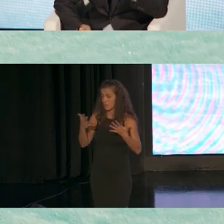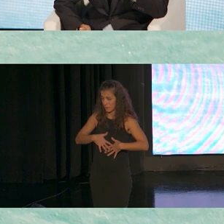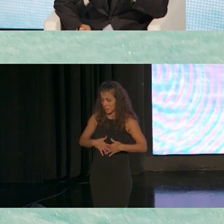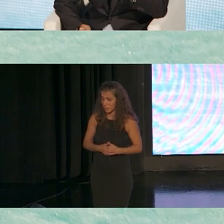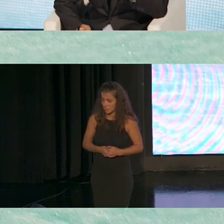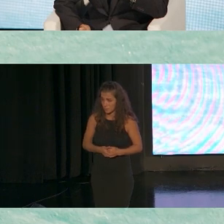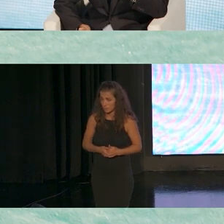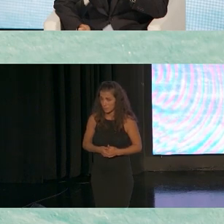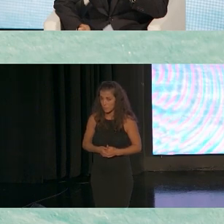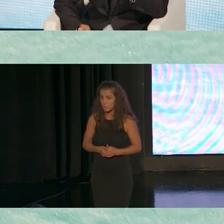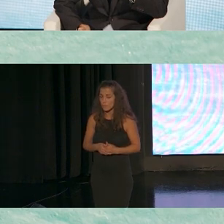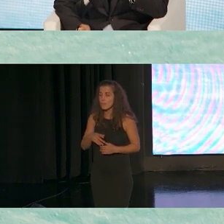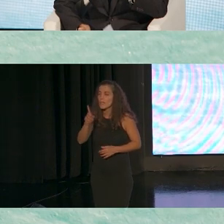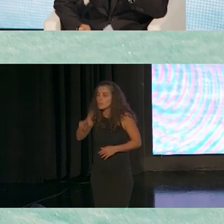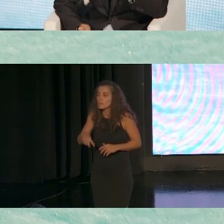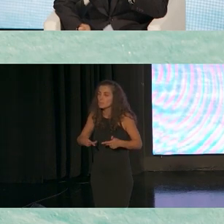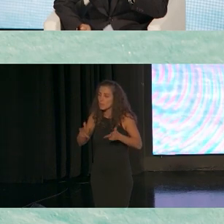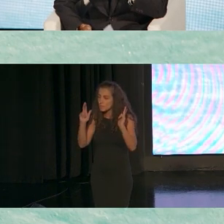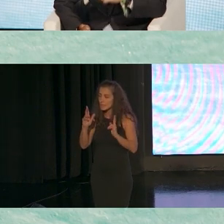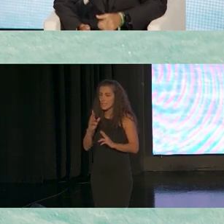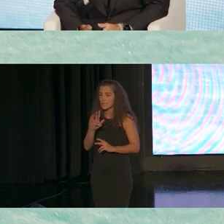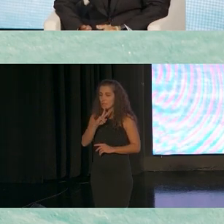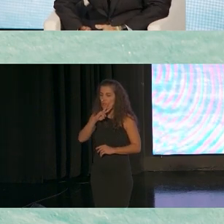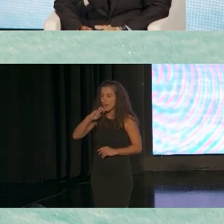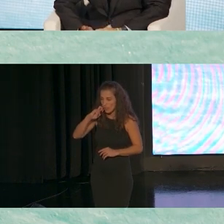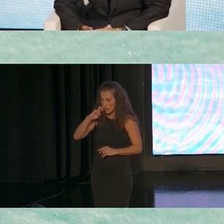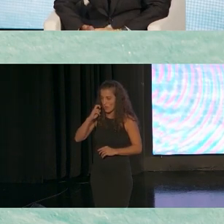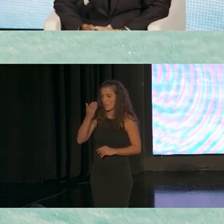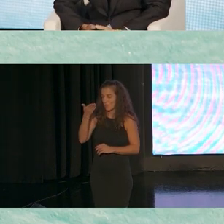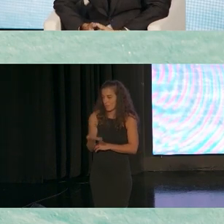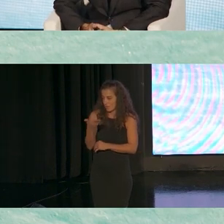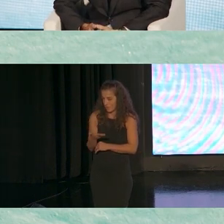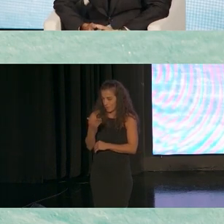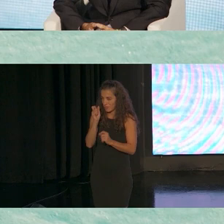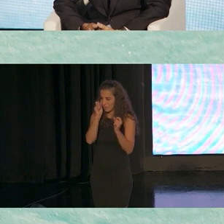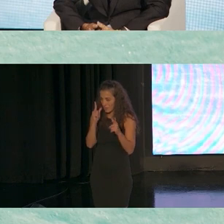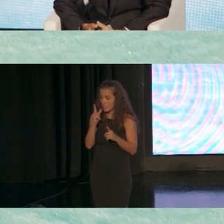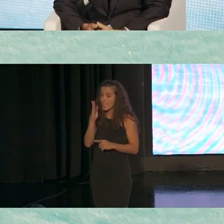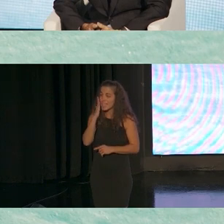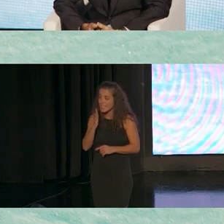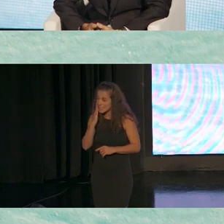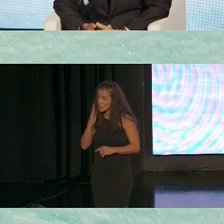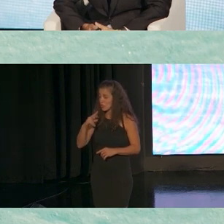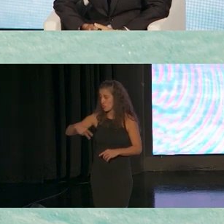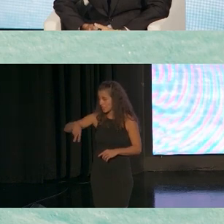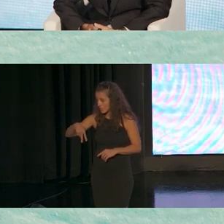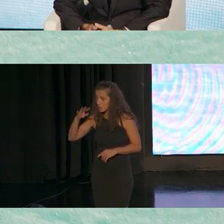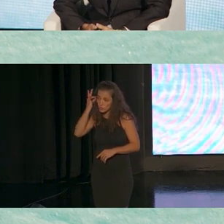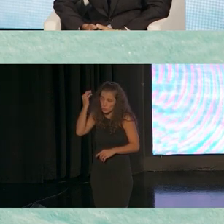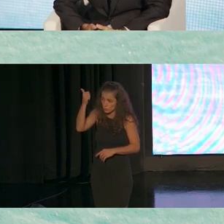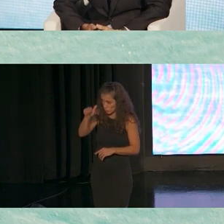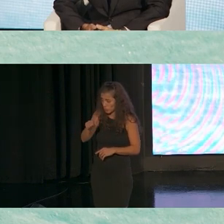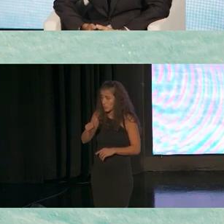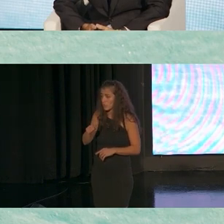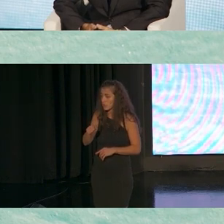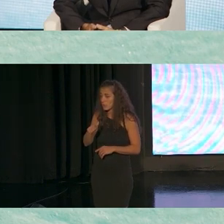aprende nos permite poner en valor el cariño de Nuestro nieto o a nuestra nieta